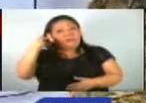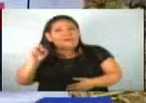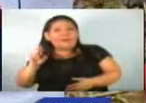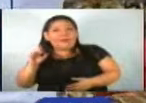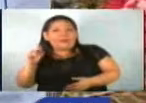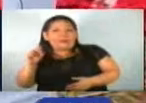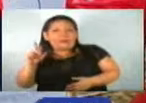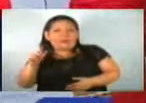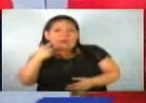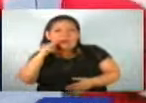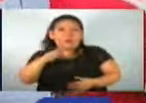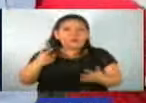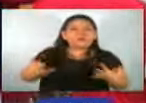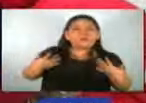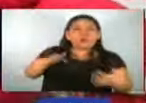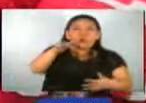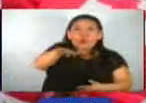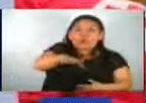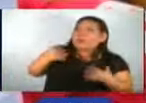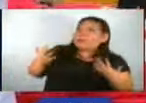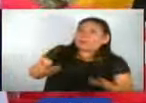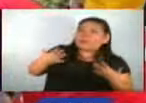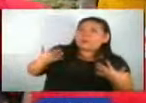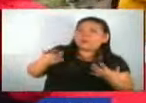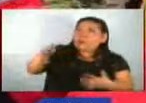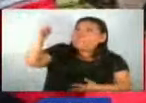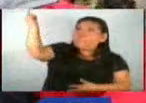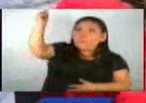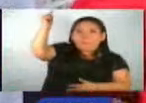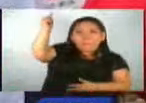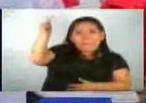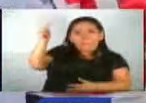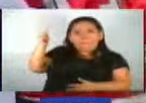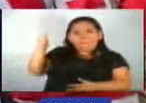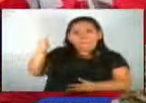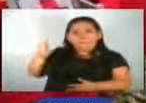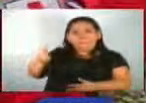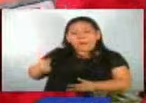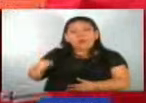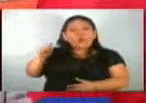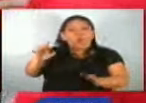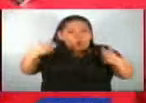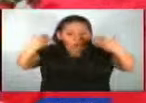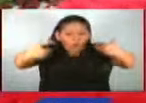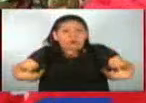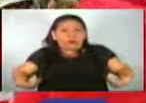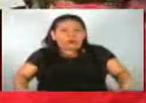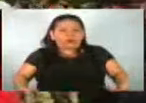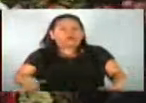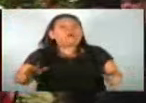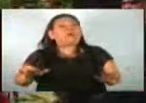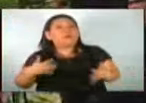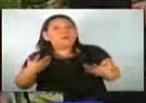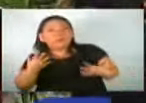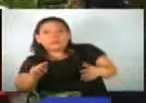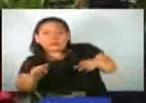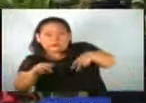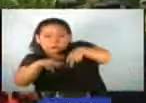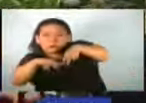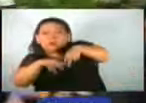televidentes, estuvieron también pendientes de la estabilidad del joven, es decir, de su estado de salud mientras era